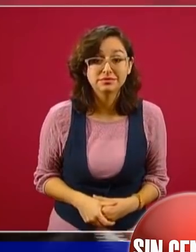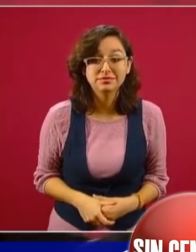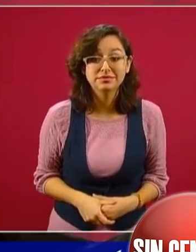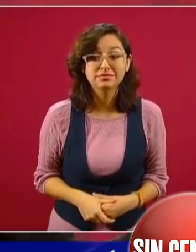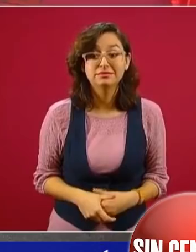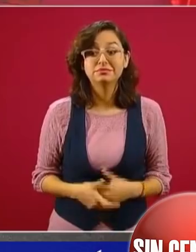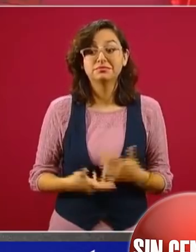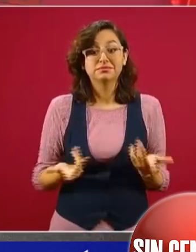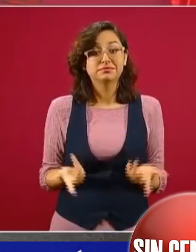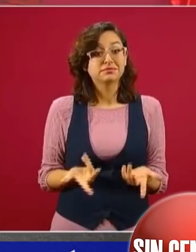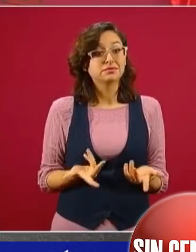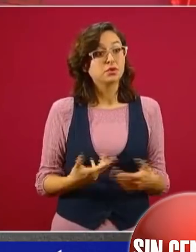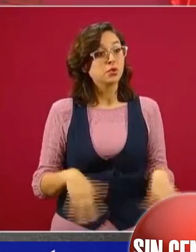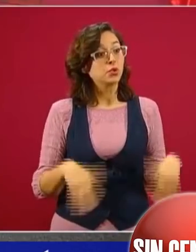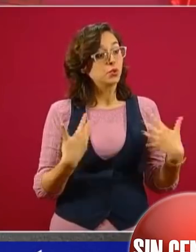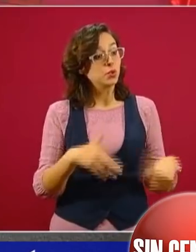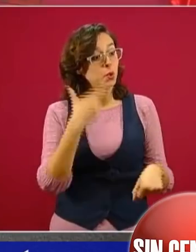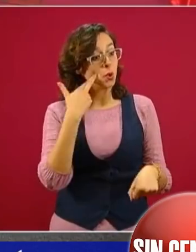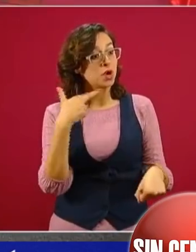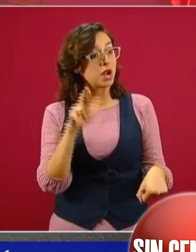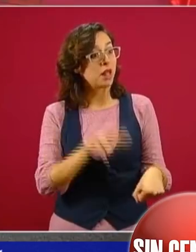su respetabilidad.